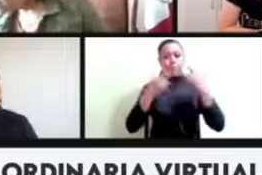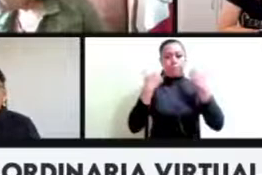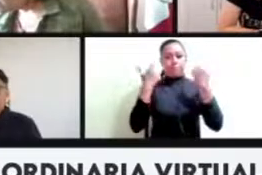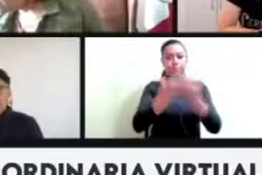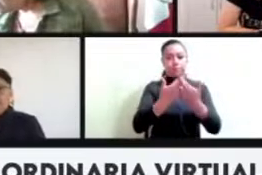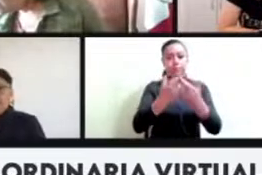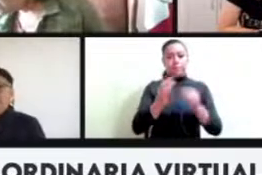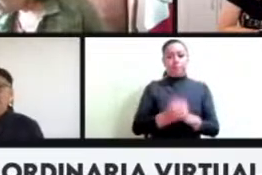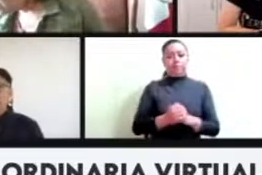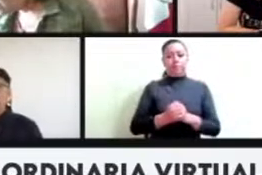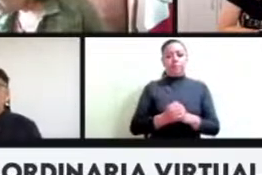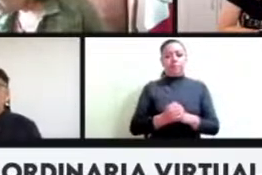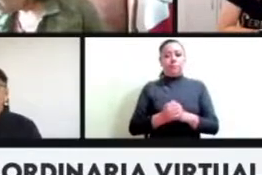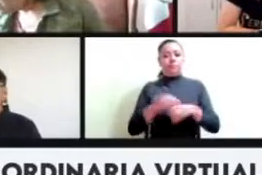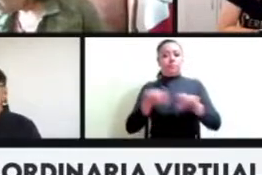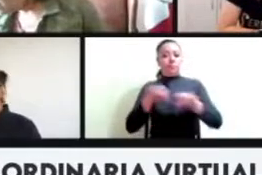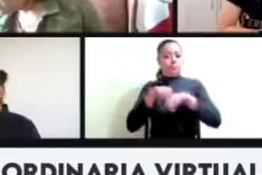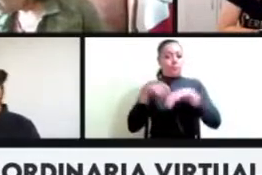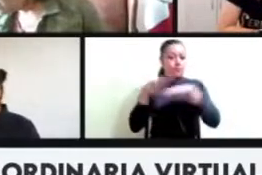oportunidad